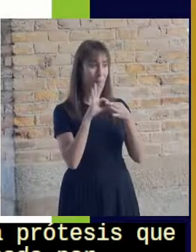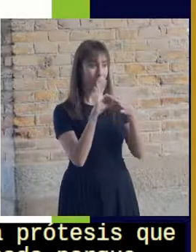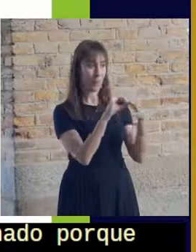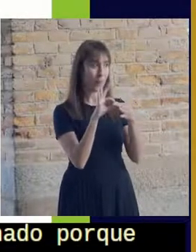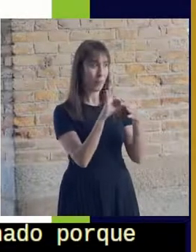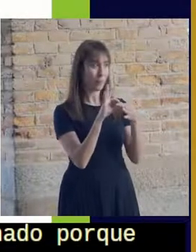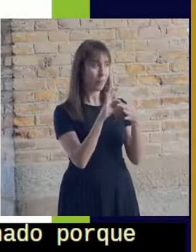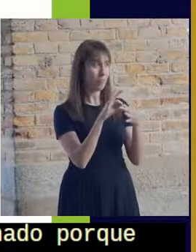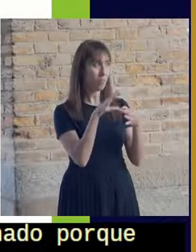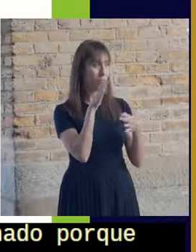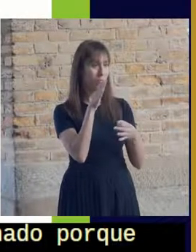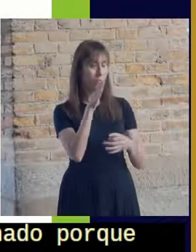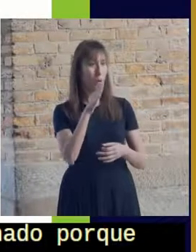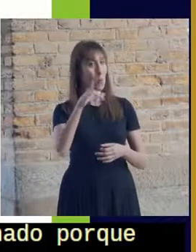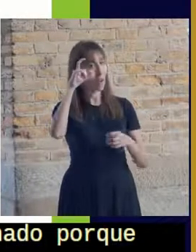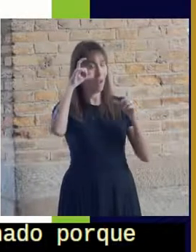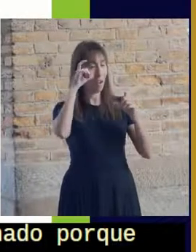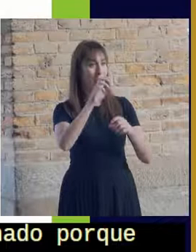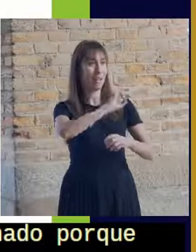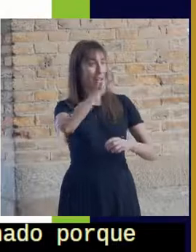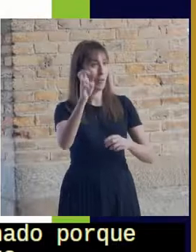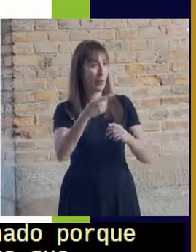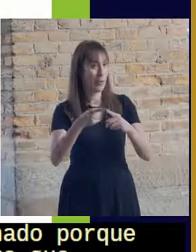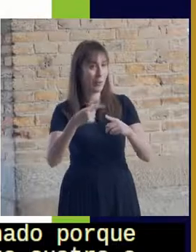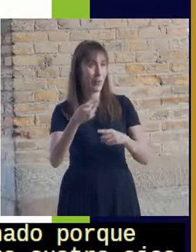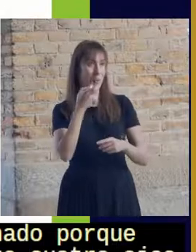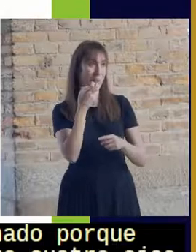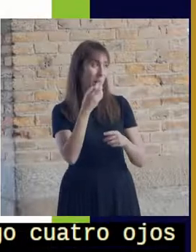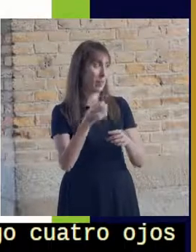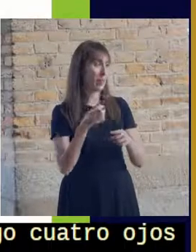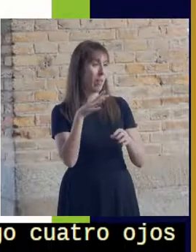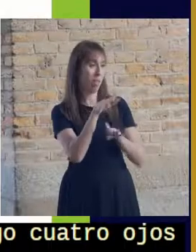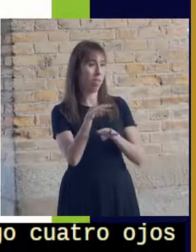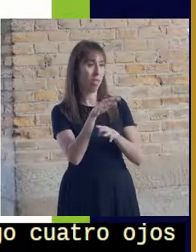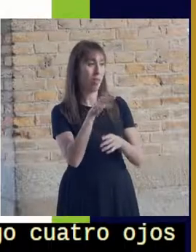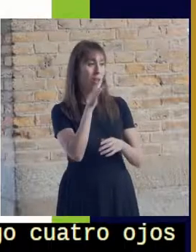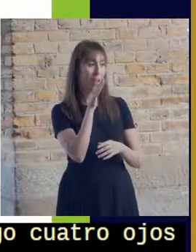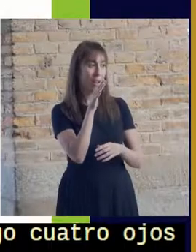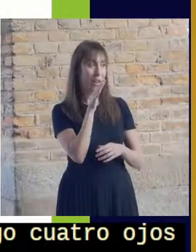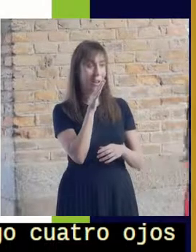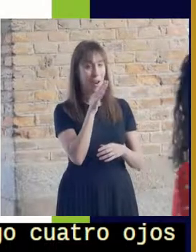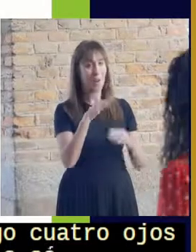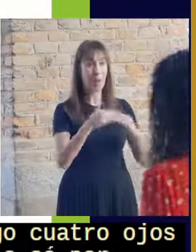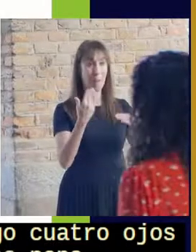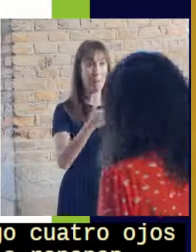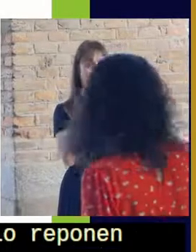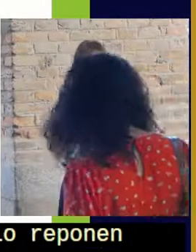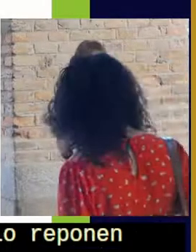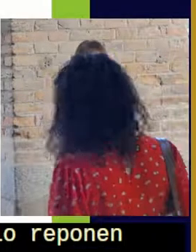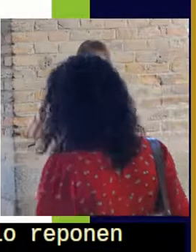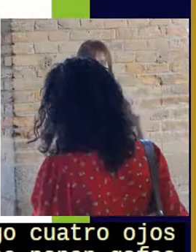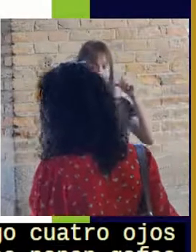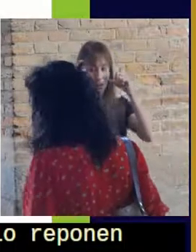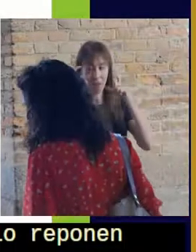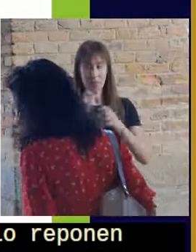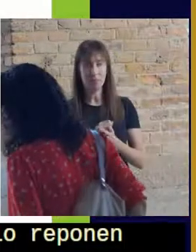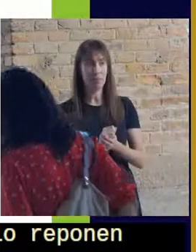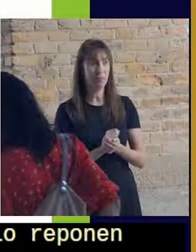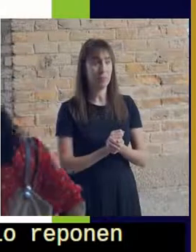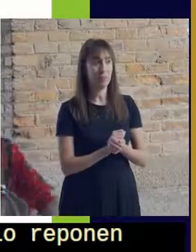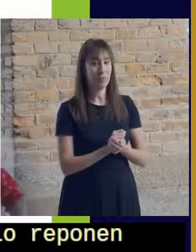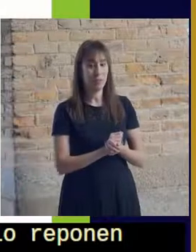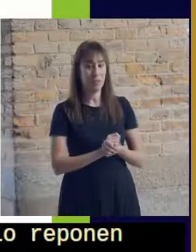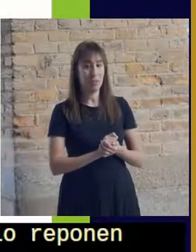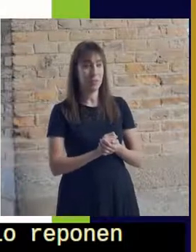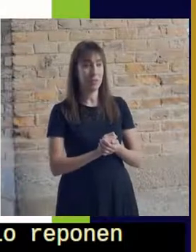antes las gafas pues era otro derrotero que tean cuatro ojos tal tal tal tal y ahora pues están de moda que incluso se ponen gafas sin solamente la montura de